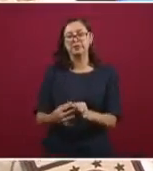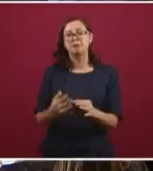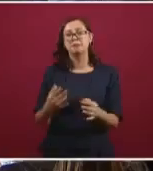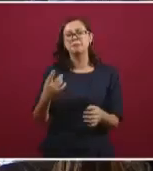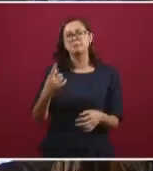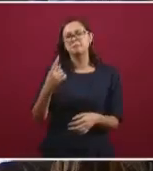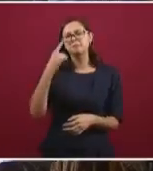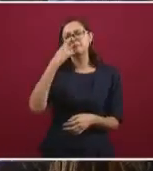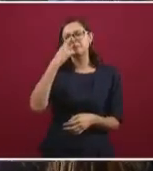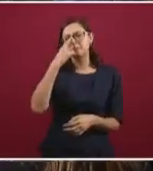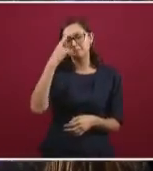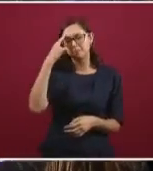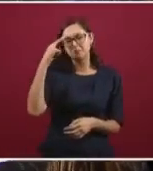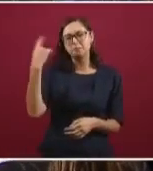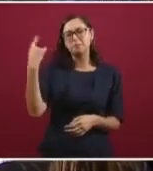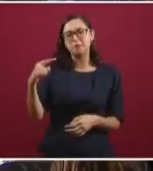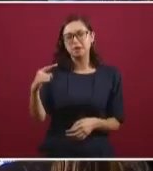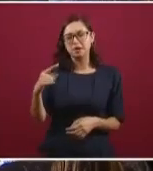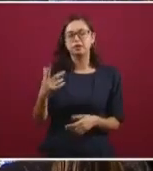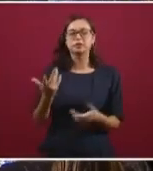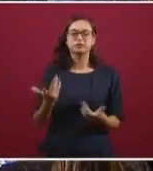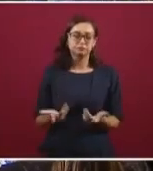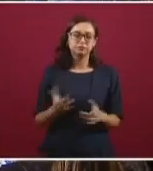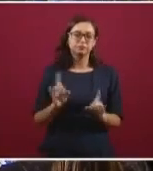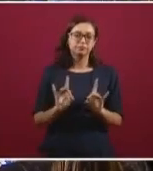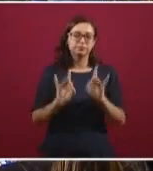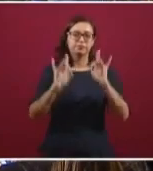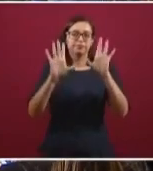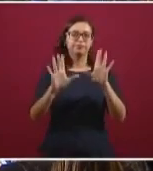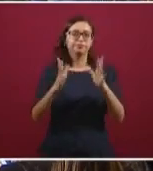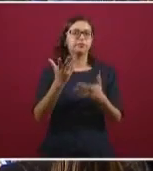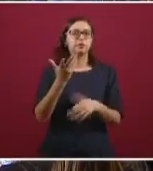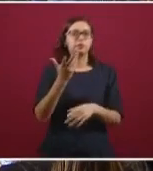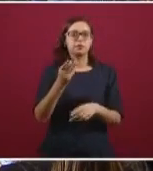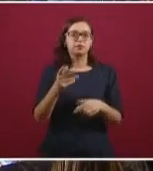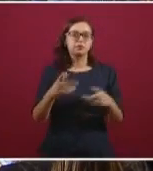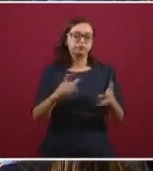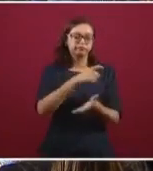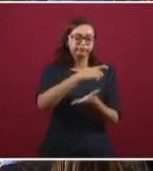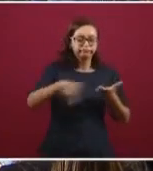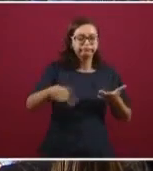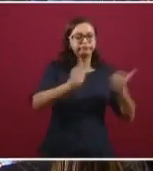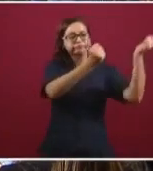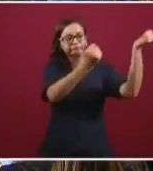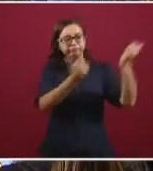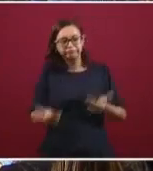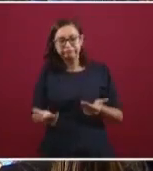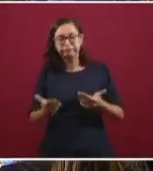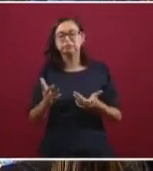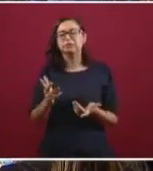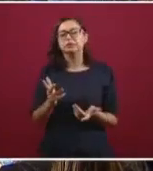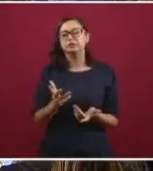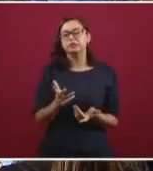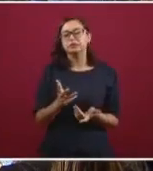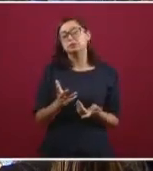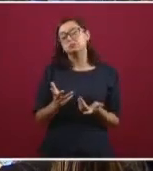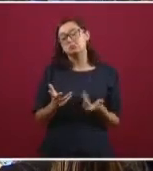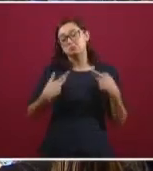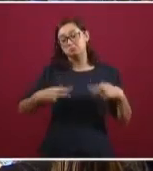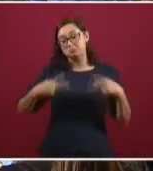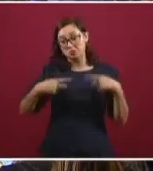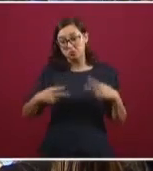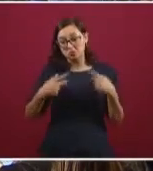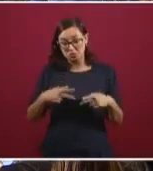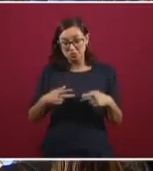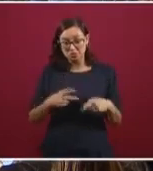control del armamento que ingresa y de que se comercializa. La aportación de armas